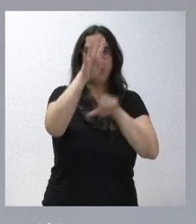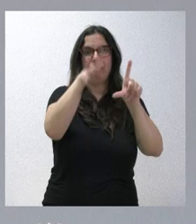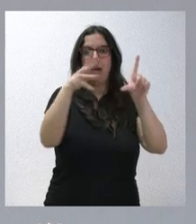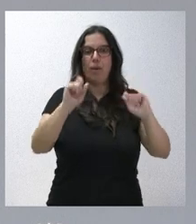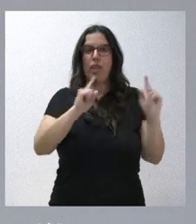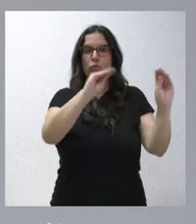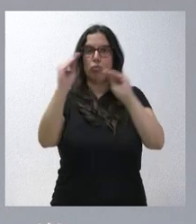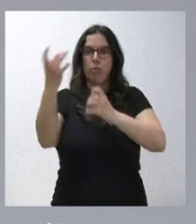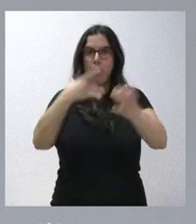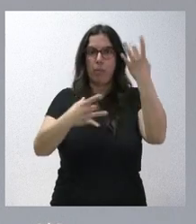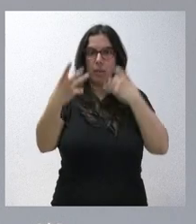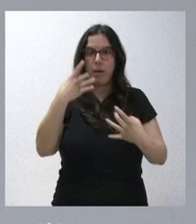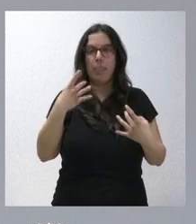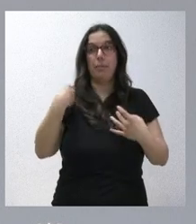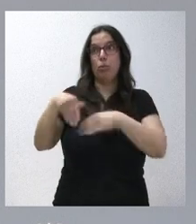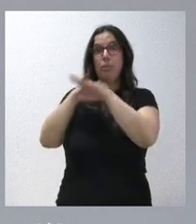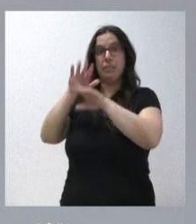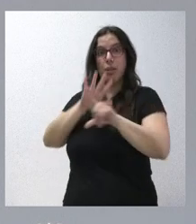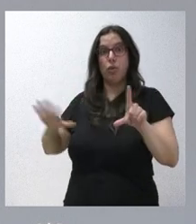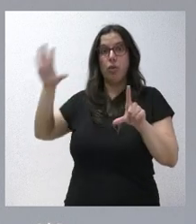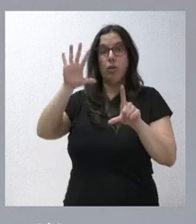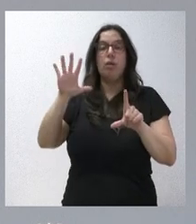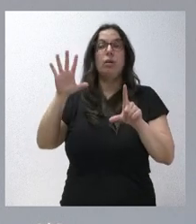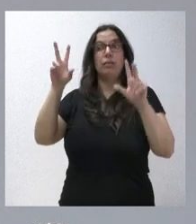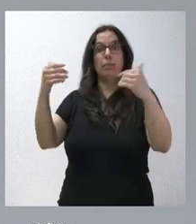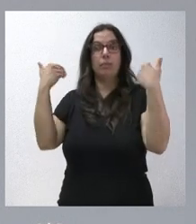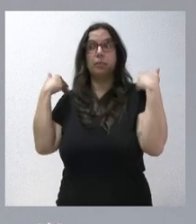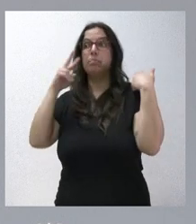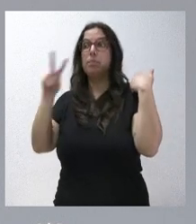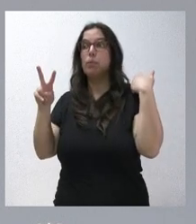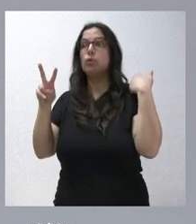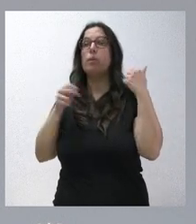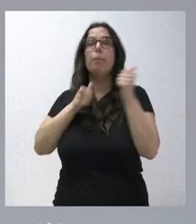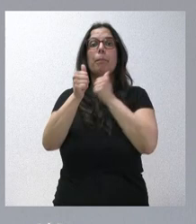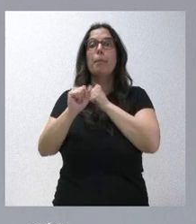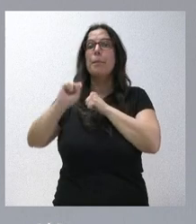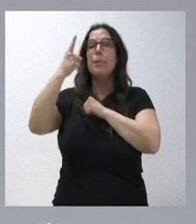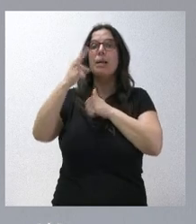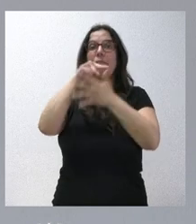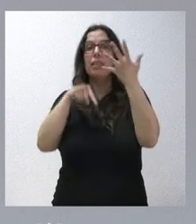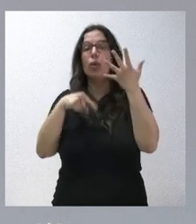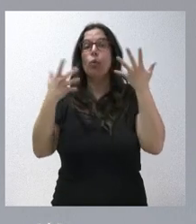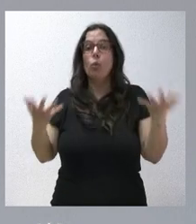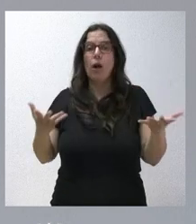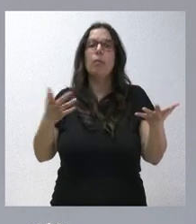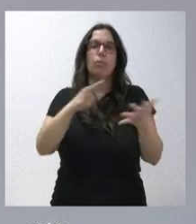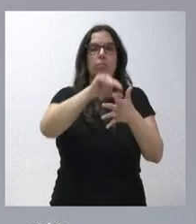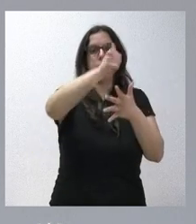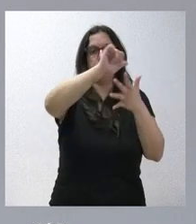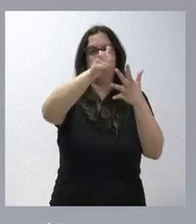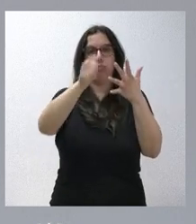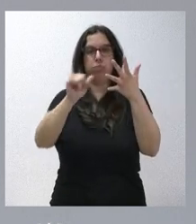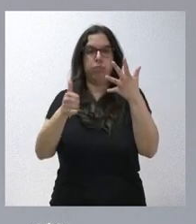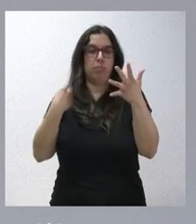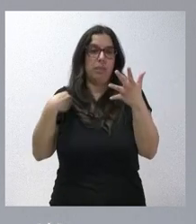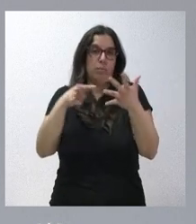del Ministerio del estado que lleva este tema ahí vienen los cinco deportes que son aquellos en